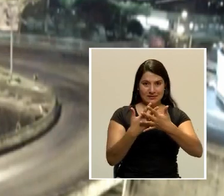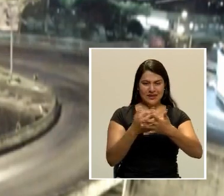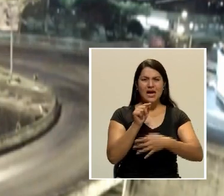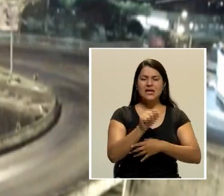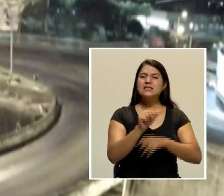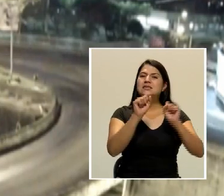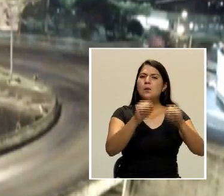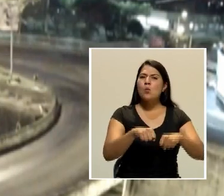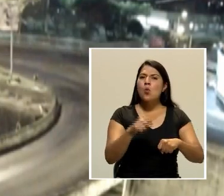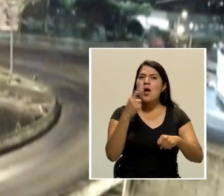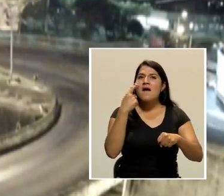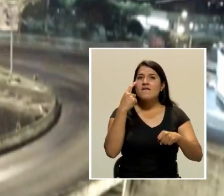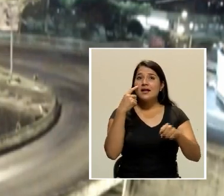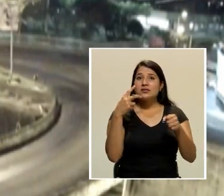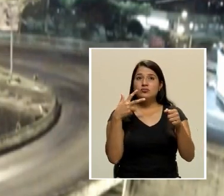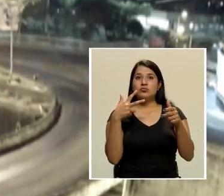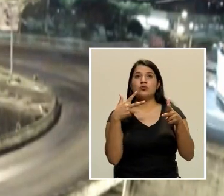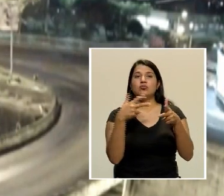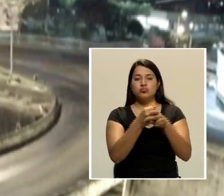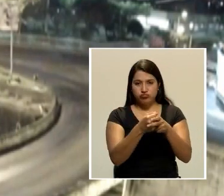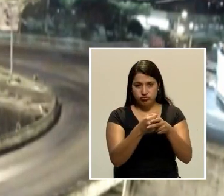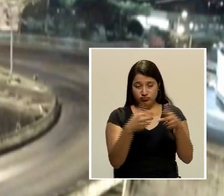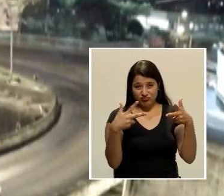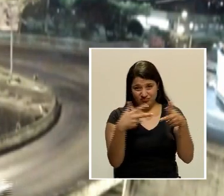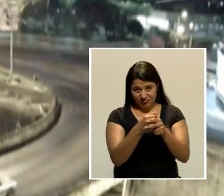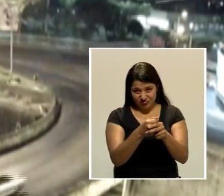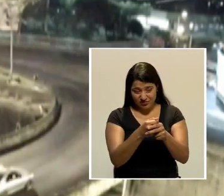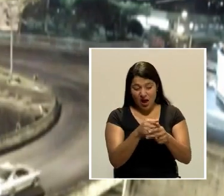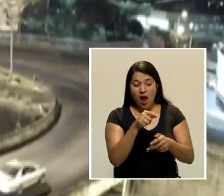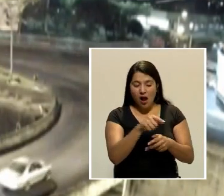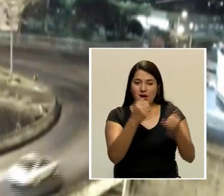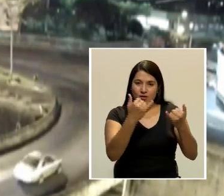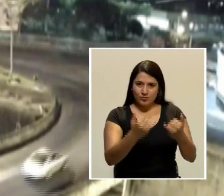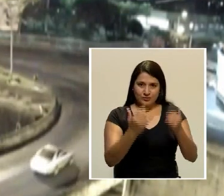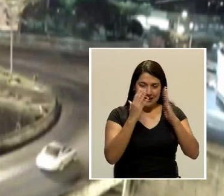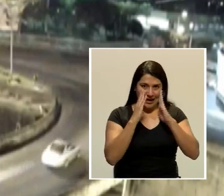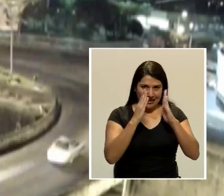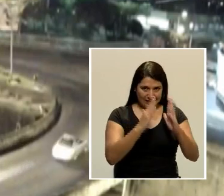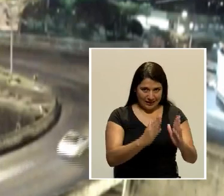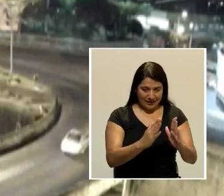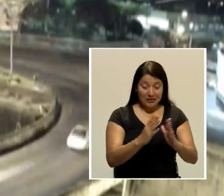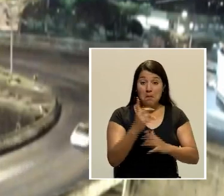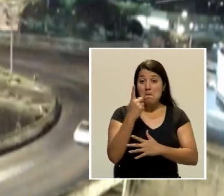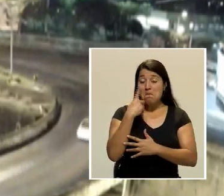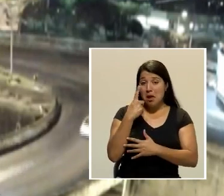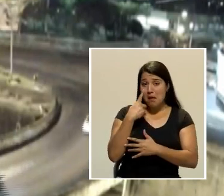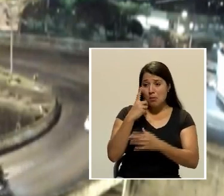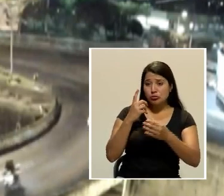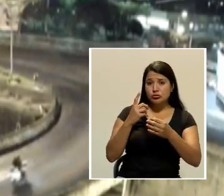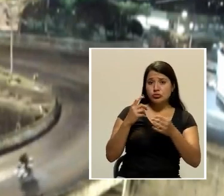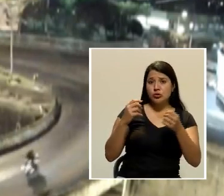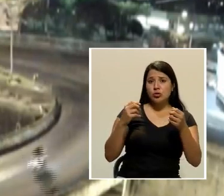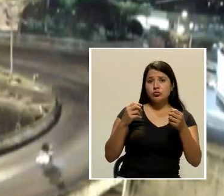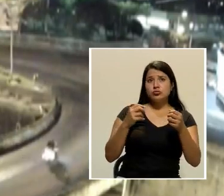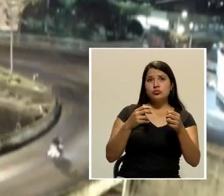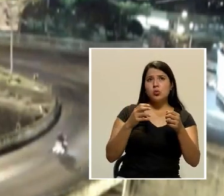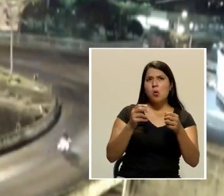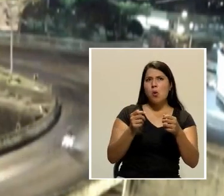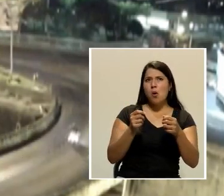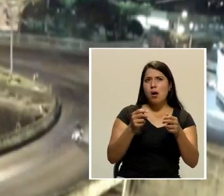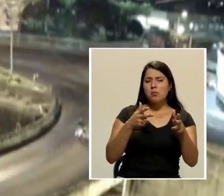superficie de rodaje está seca y la visibilidad es óptima. Nos movemos ahora a Circunvalación por